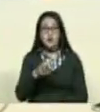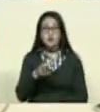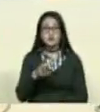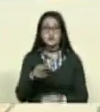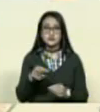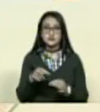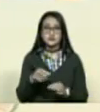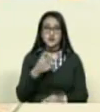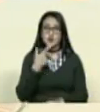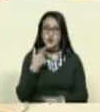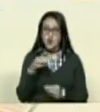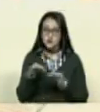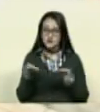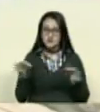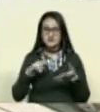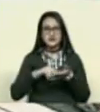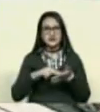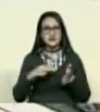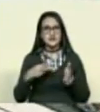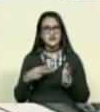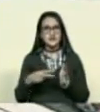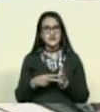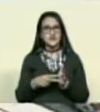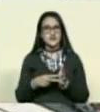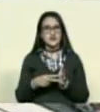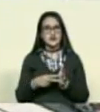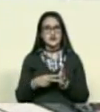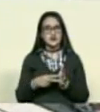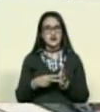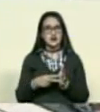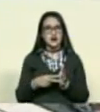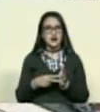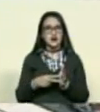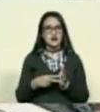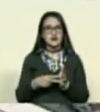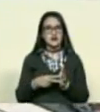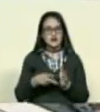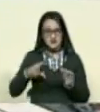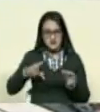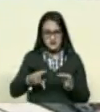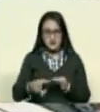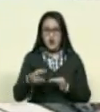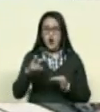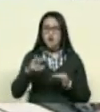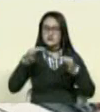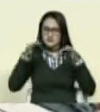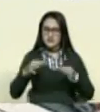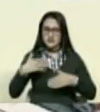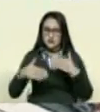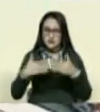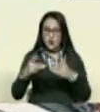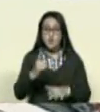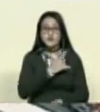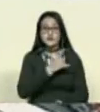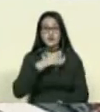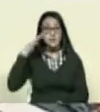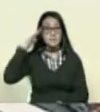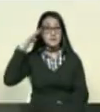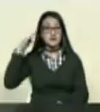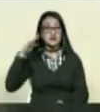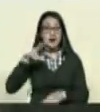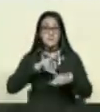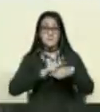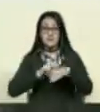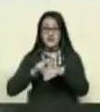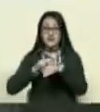cinta que simboliza el arranque oficial de la sede de la Universidad Militar de